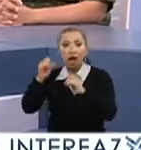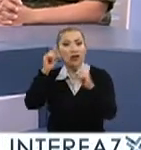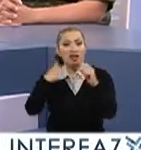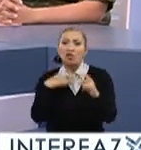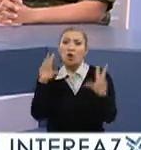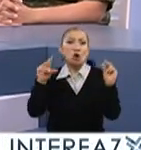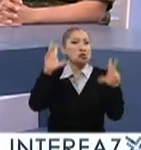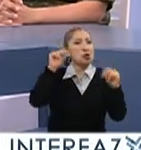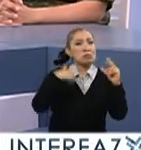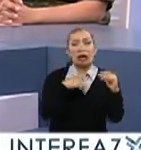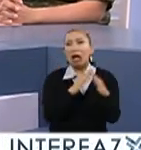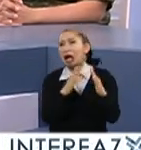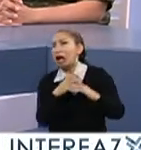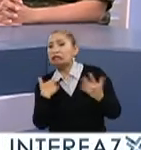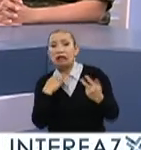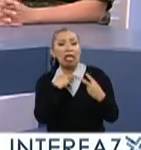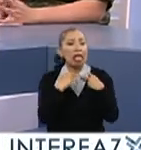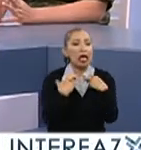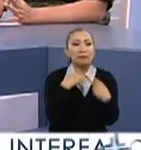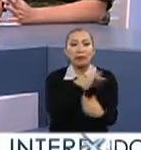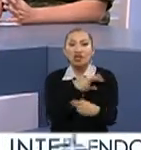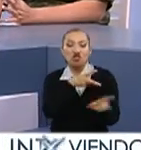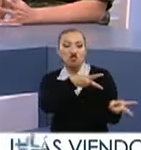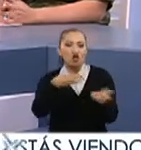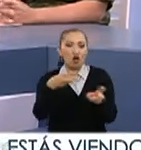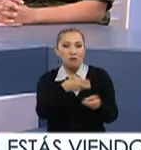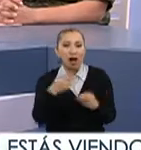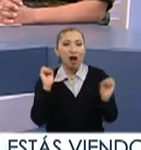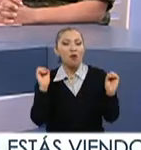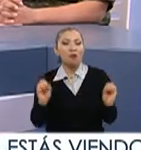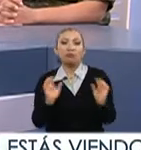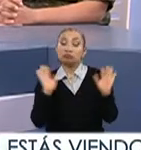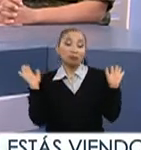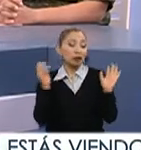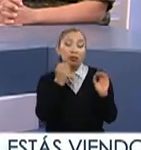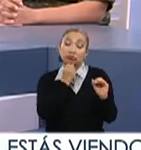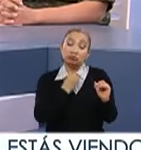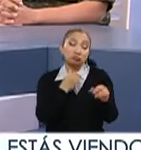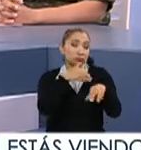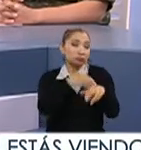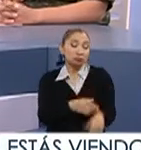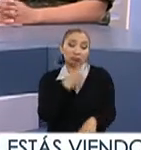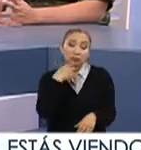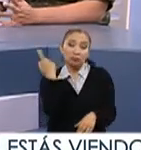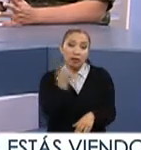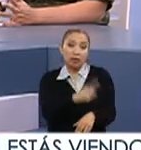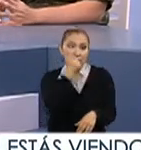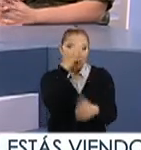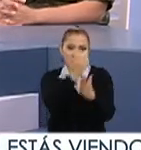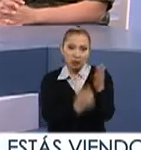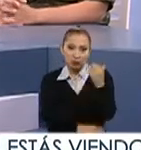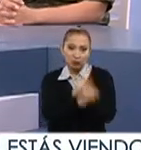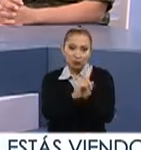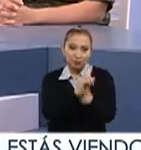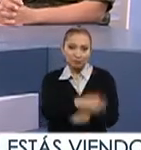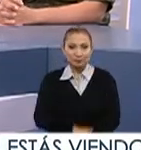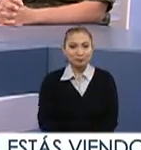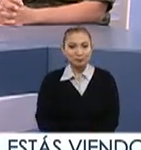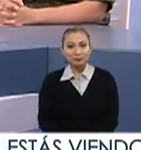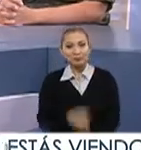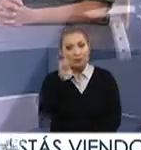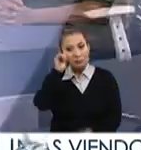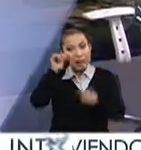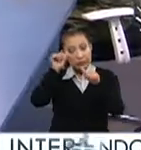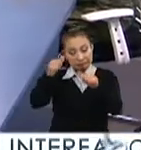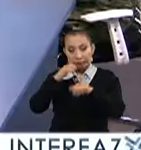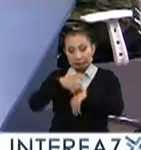personas no quieren abandonar sus bienes por el miedo de que algo suceda, pero tienen que seguir esas instrucciones para disminuir los riesgos. Siempre atender